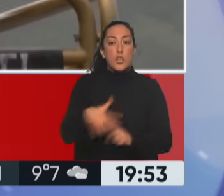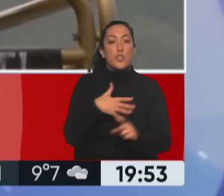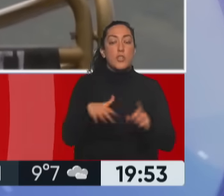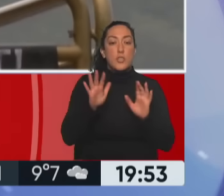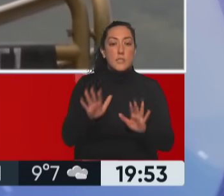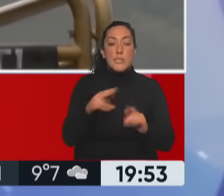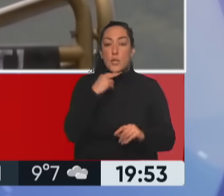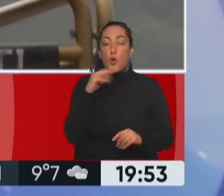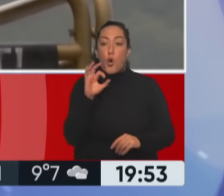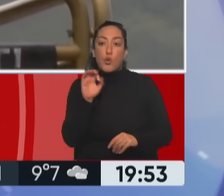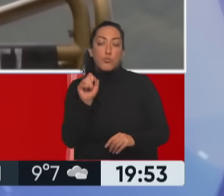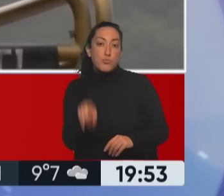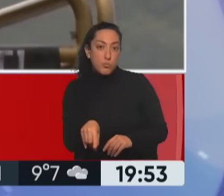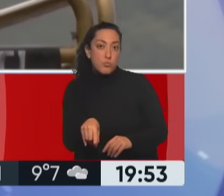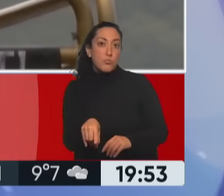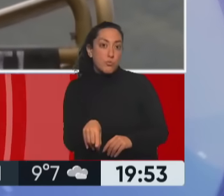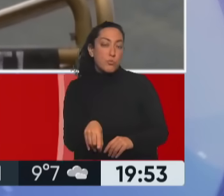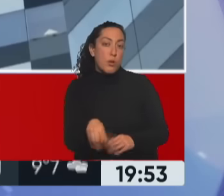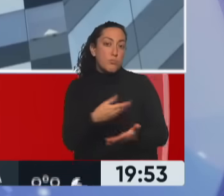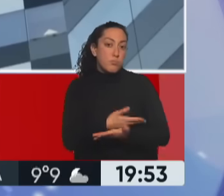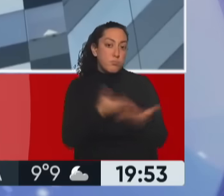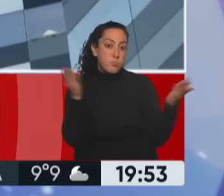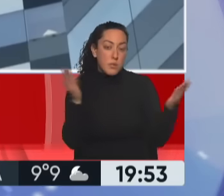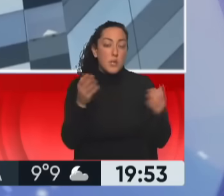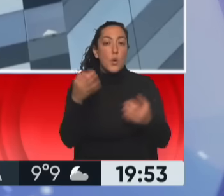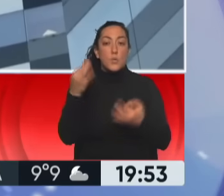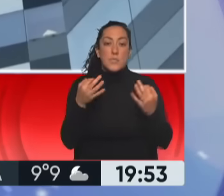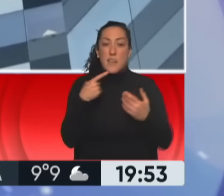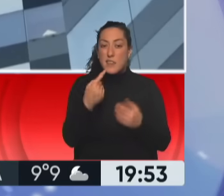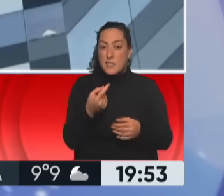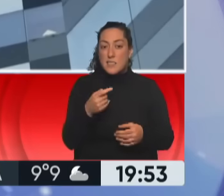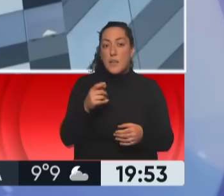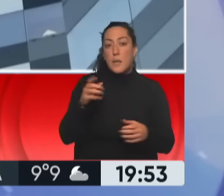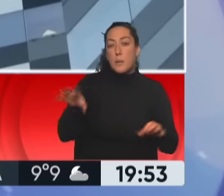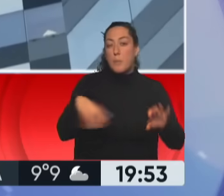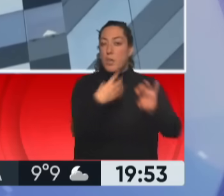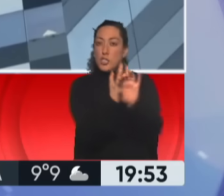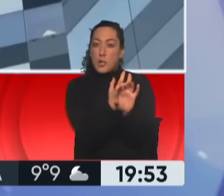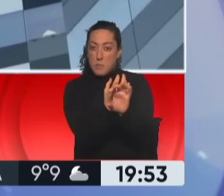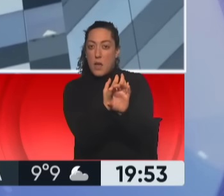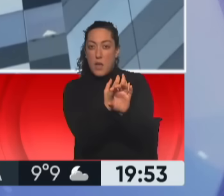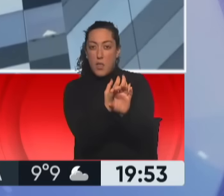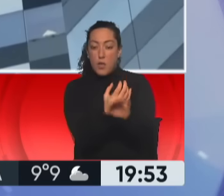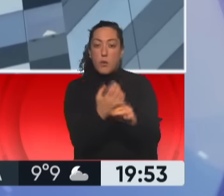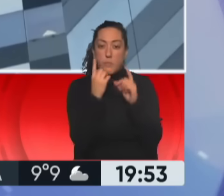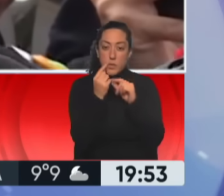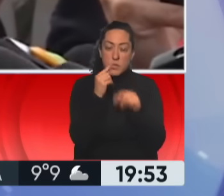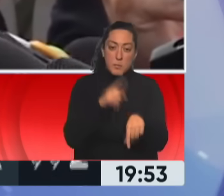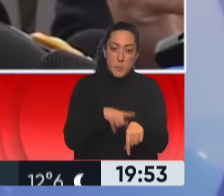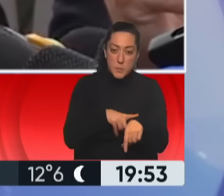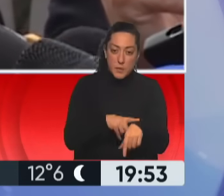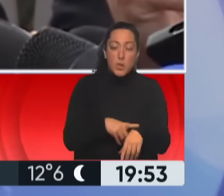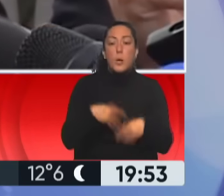su hijo Flavio Bolsonaro, esto al menos es lo que sostiene la justicia, una especie de videollamada en medio de esa protesta. Por eso y